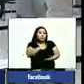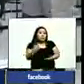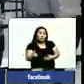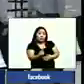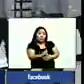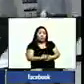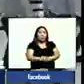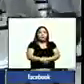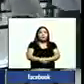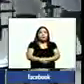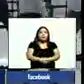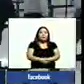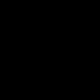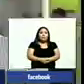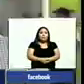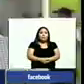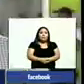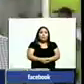usuarios.